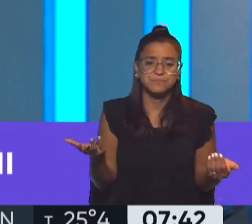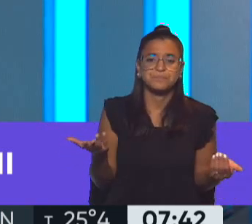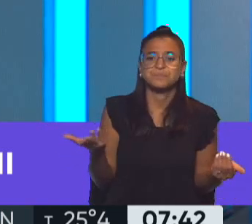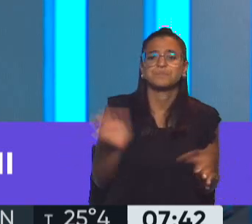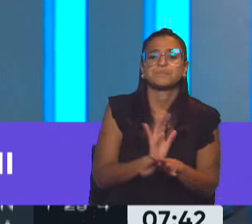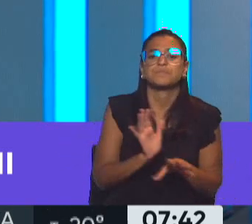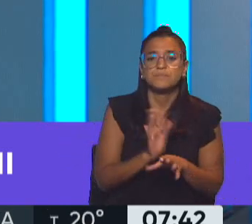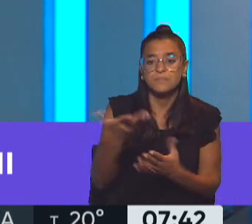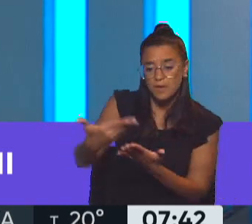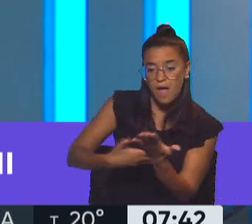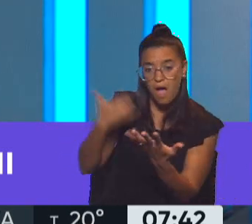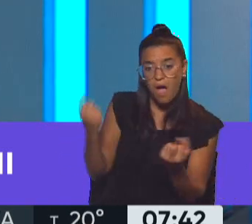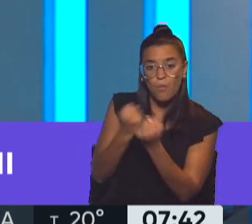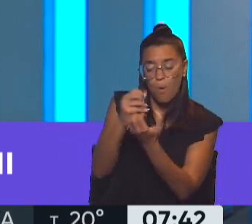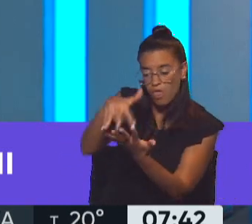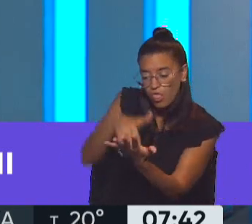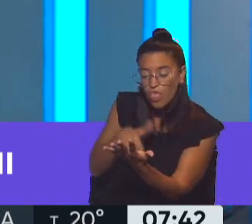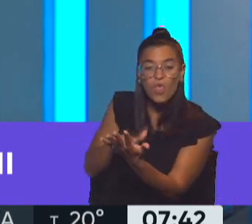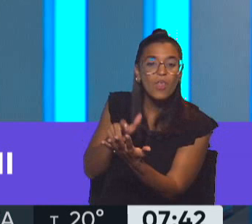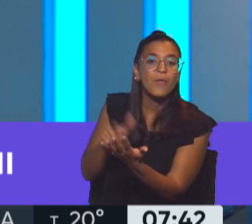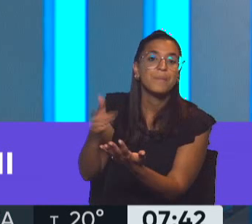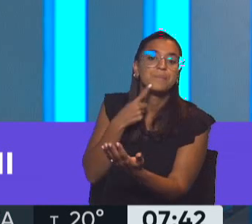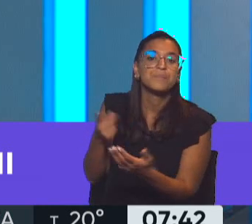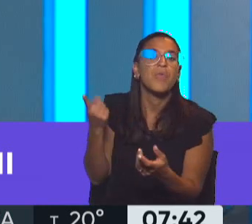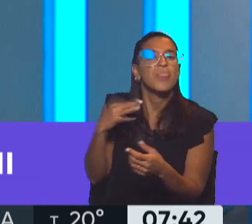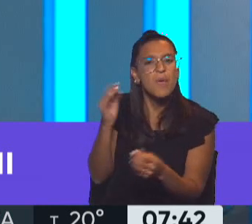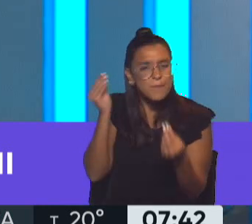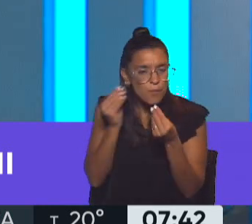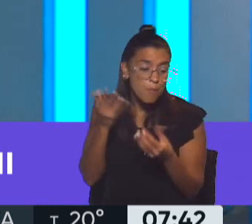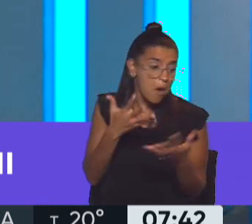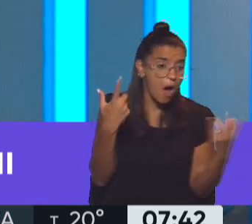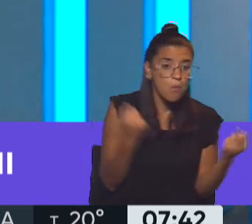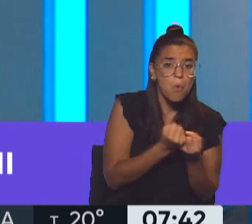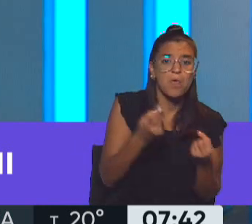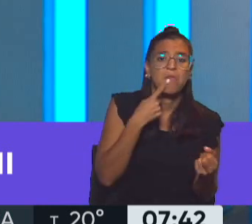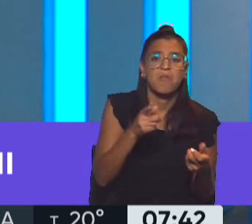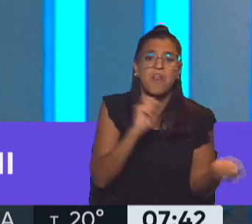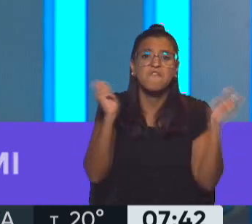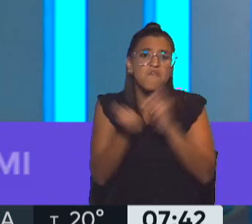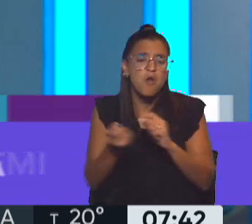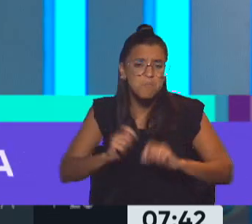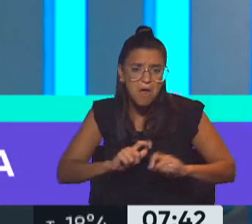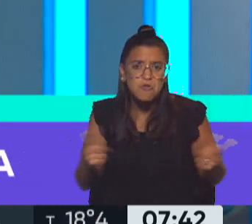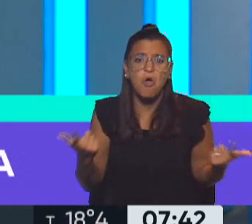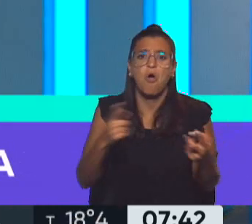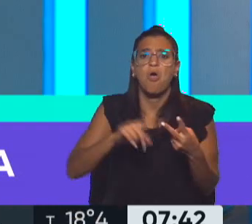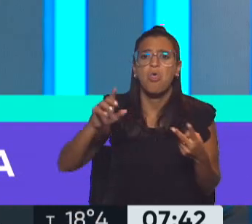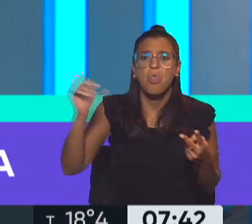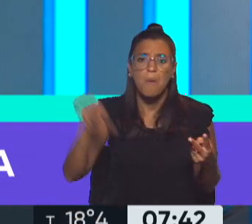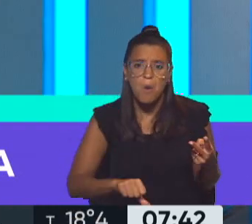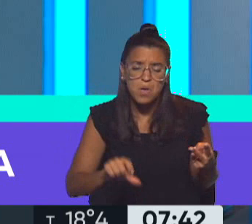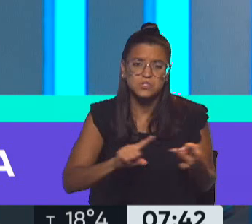de la letra chica que debería preocuparnos? Porque si uno ve a grandes rasgos, el acuerdo no prevé reformas estructurales, no prevé una devaluación, no